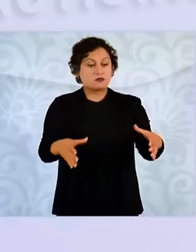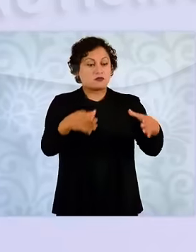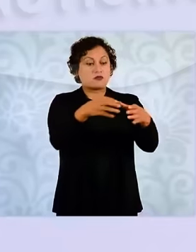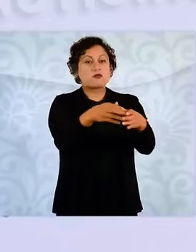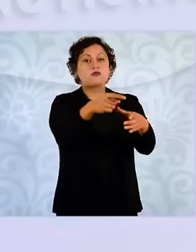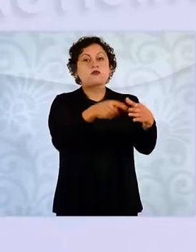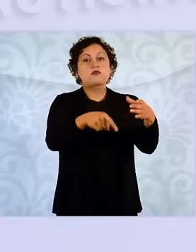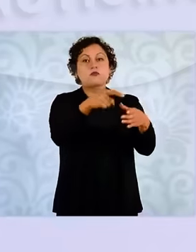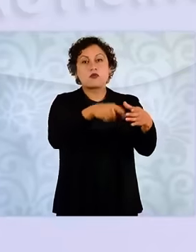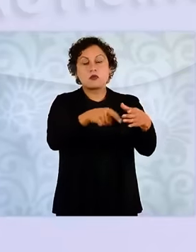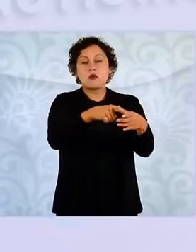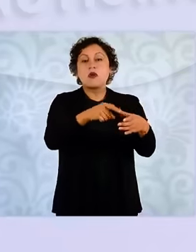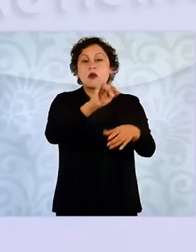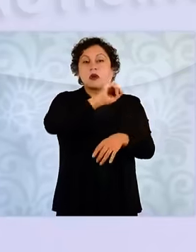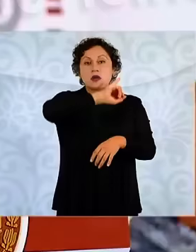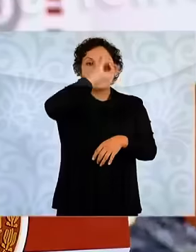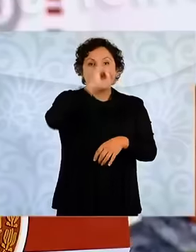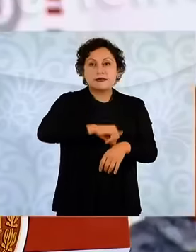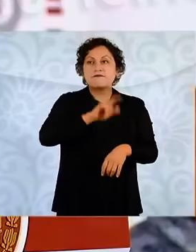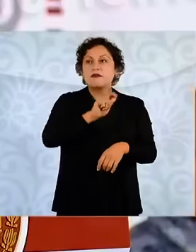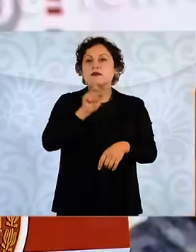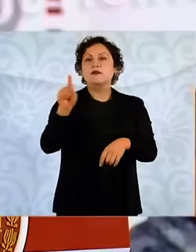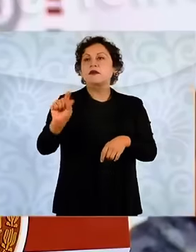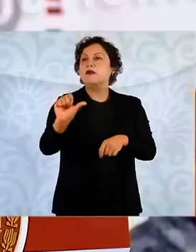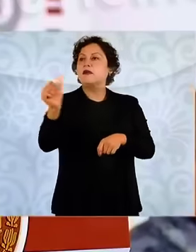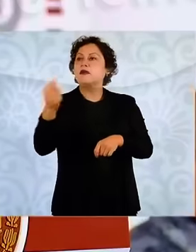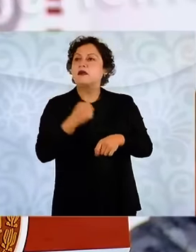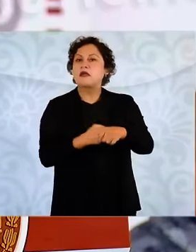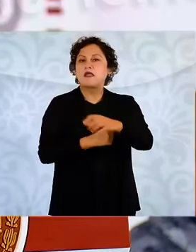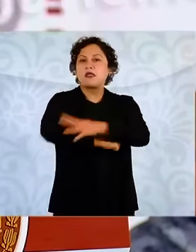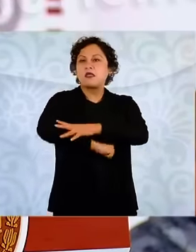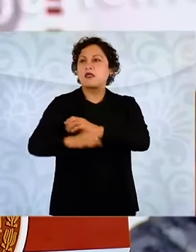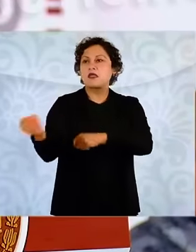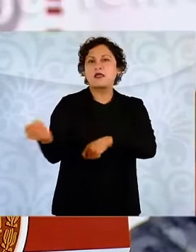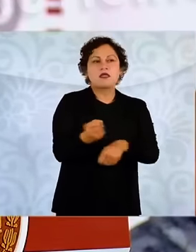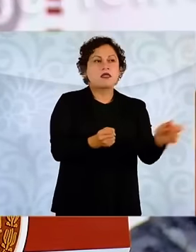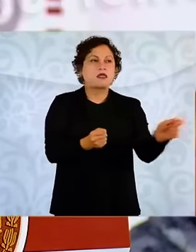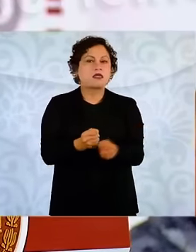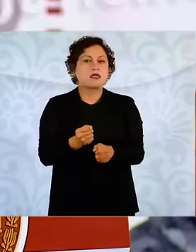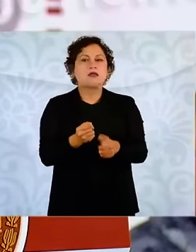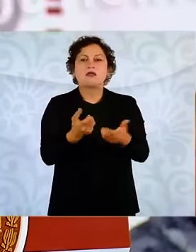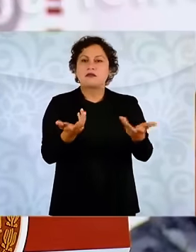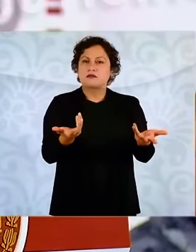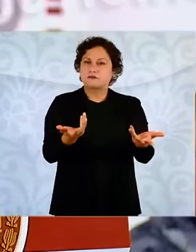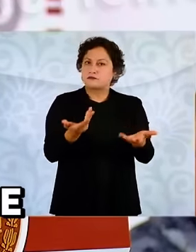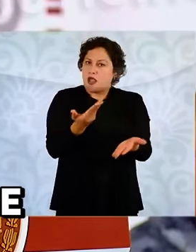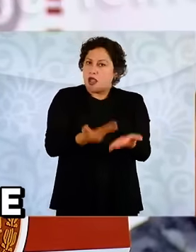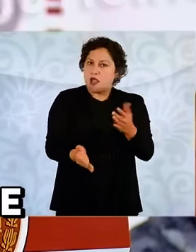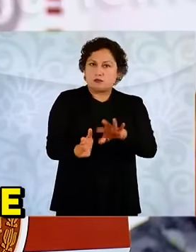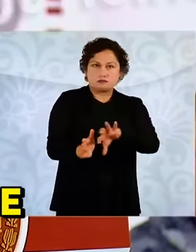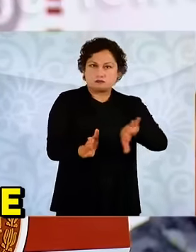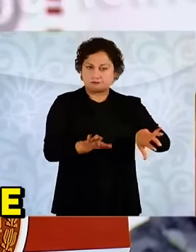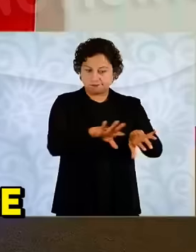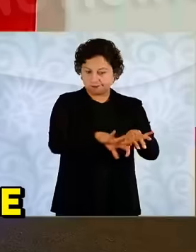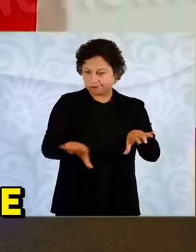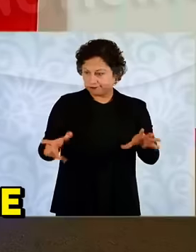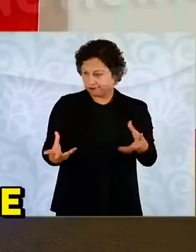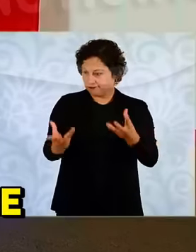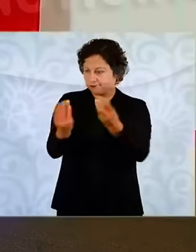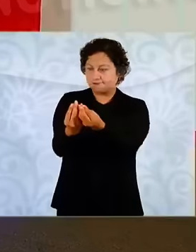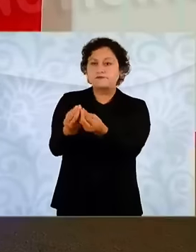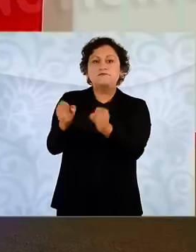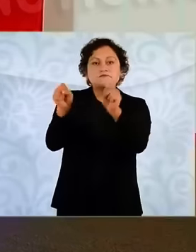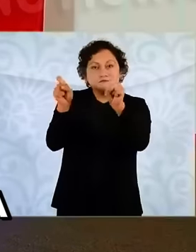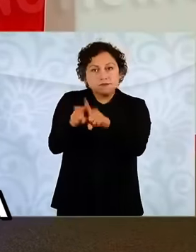secretarios en turno que entraban por si venían de algún lugar. No, aquí es una institución con sus propios oficiales, mandos